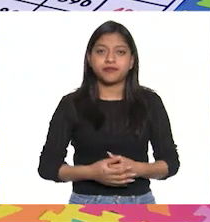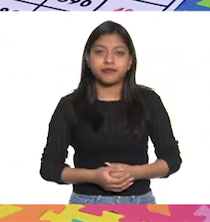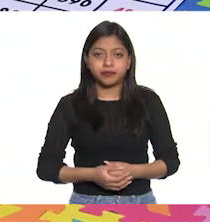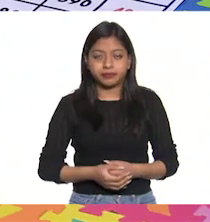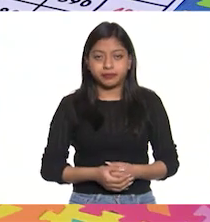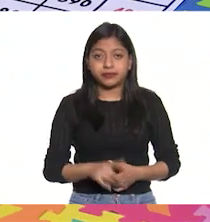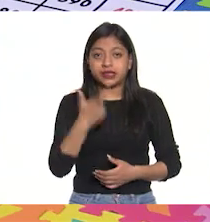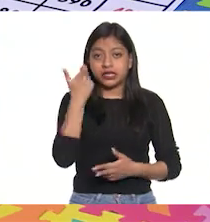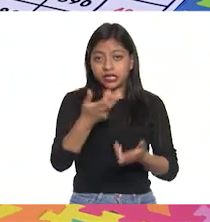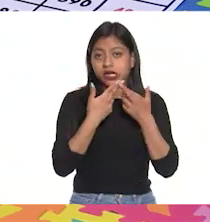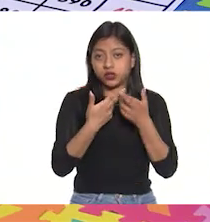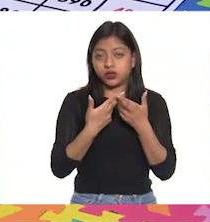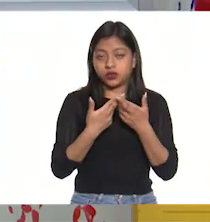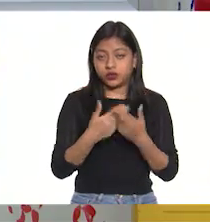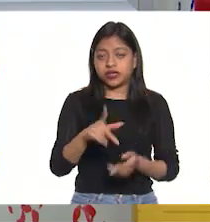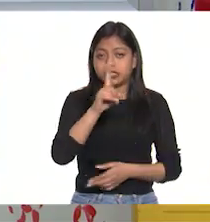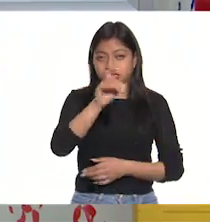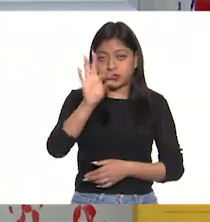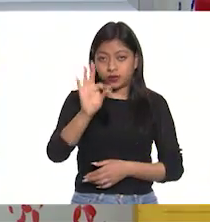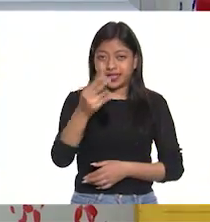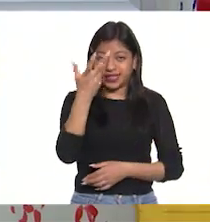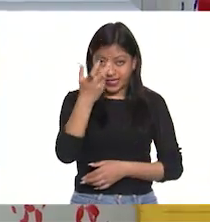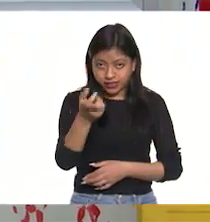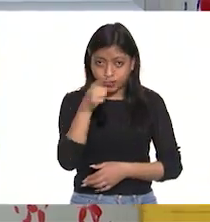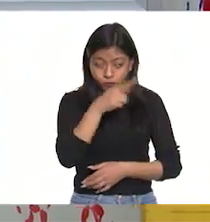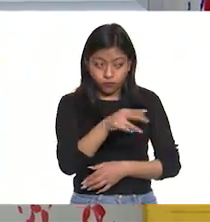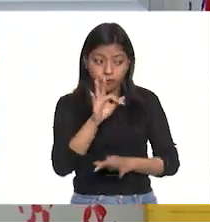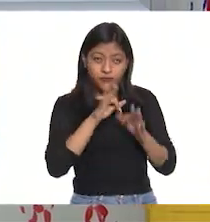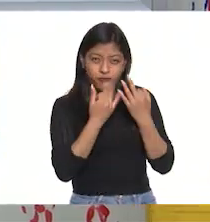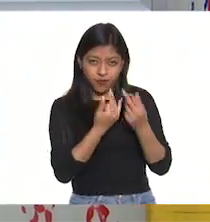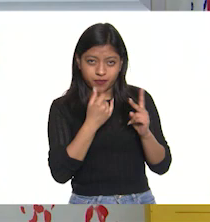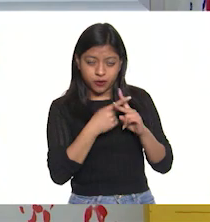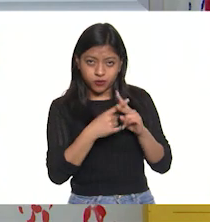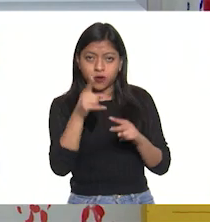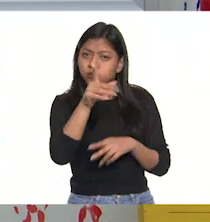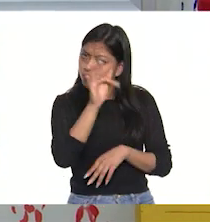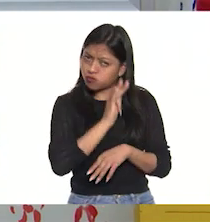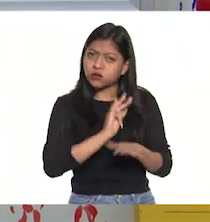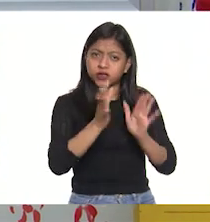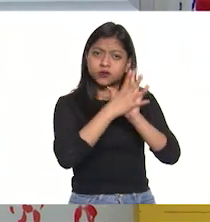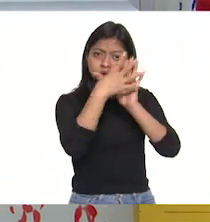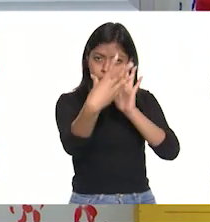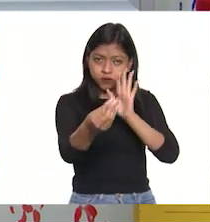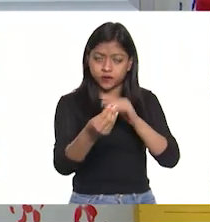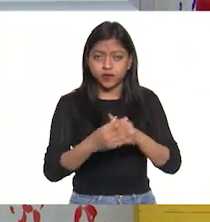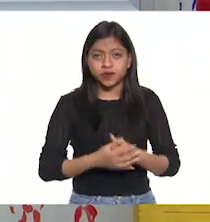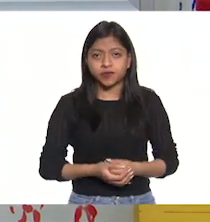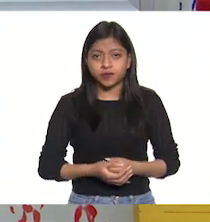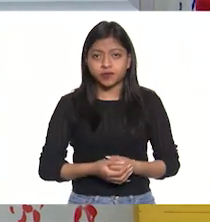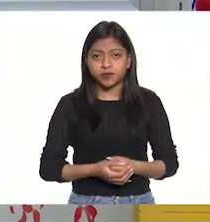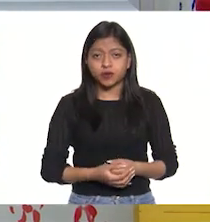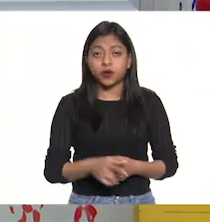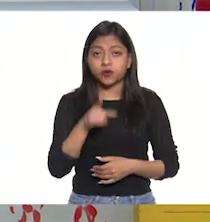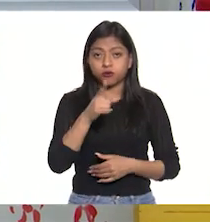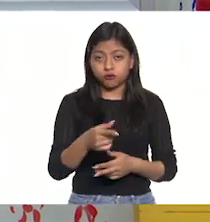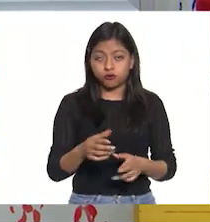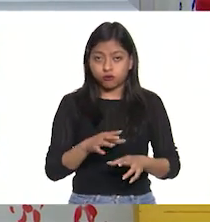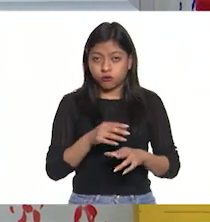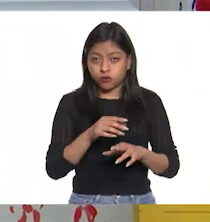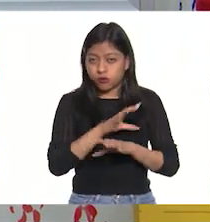140. Esta estrategia que utilizó Ale es la que pueden utilizar también ustedes. Tengo mi dinero